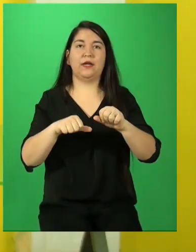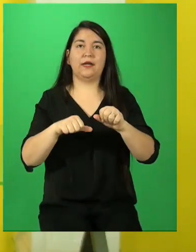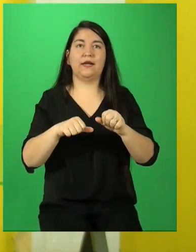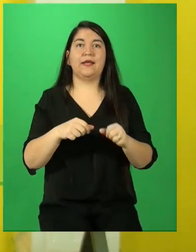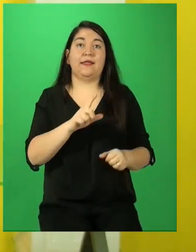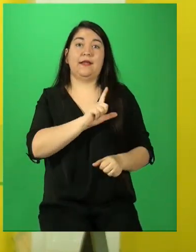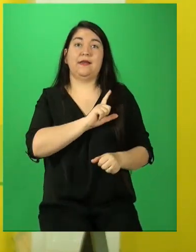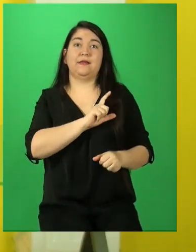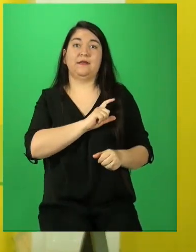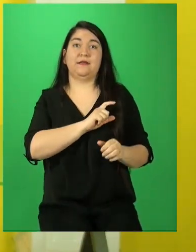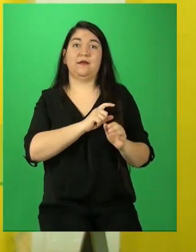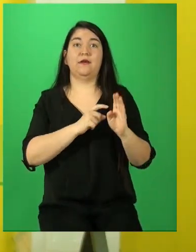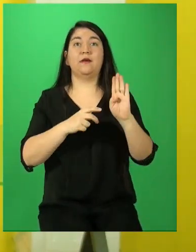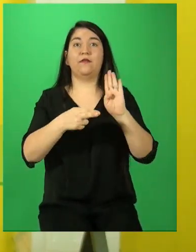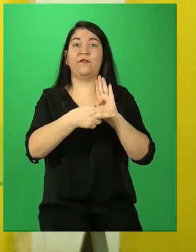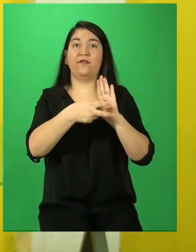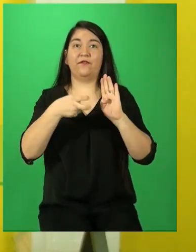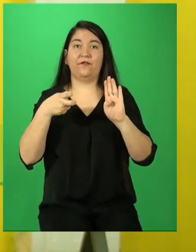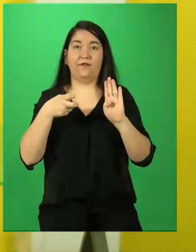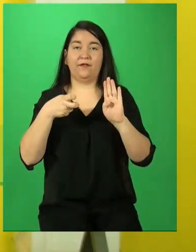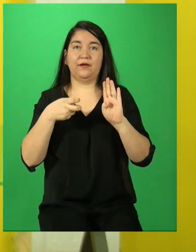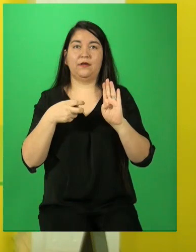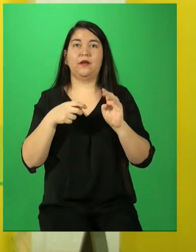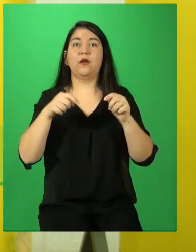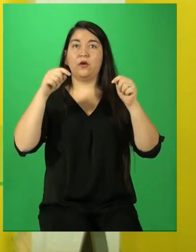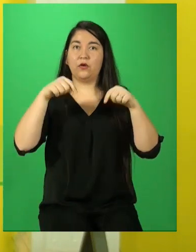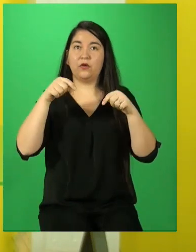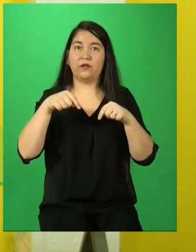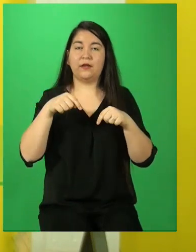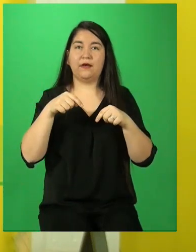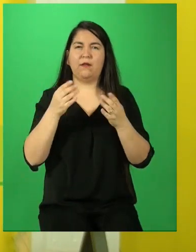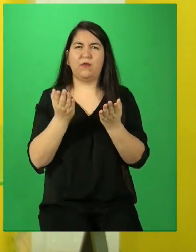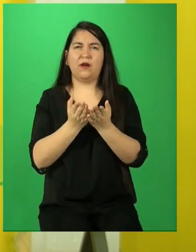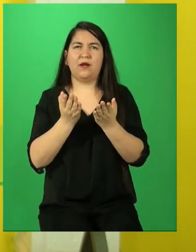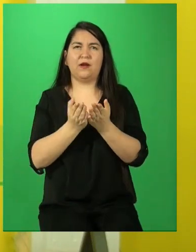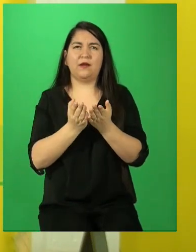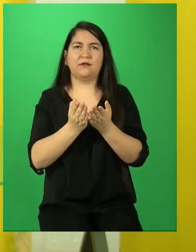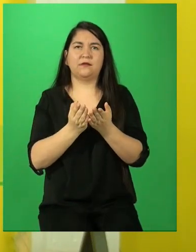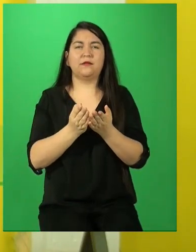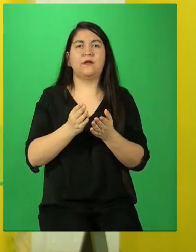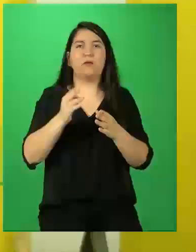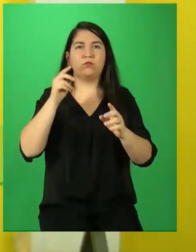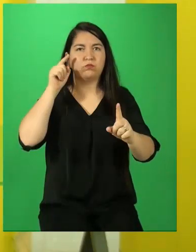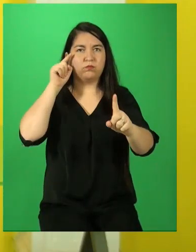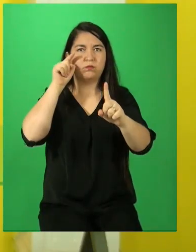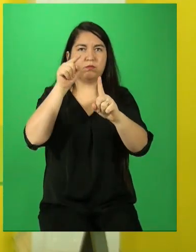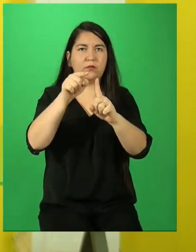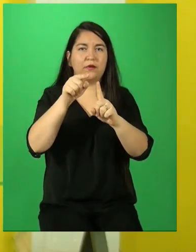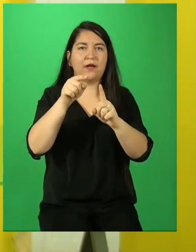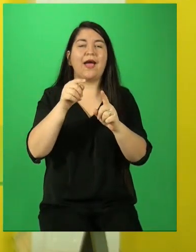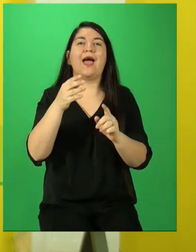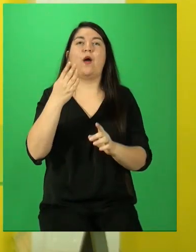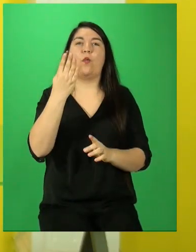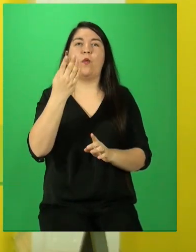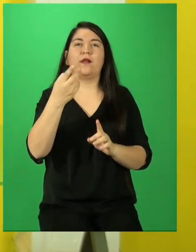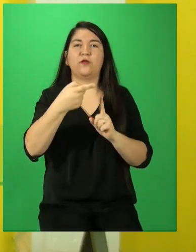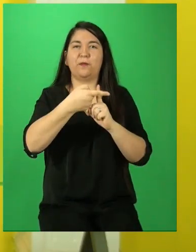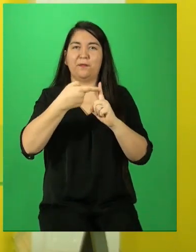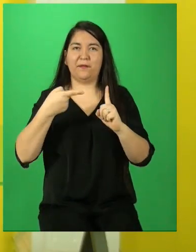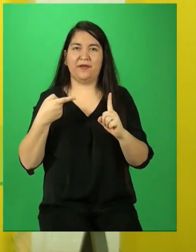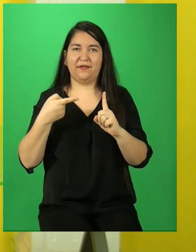Bicentenario Mercedes Fritis Mackenney y el día de hoy vamos a hacer una clase dirigida para los estudiantes de cuarto año